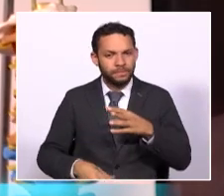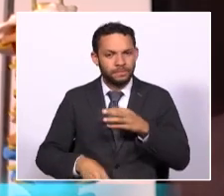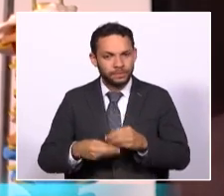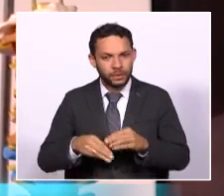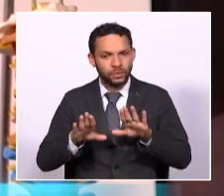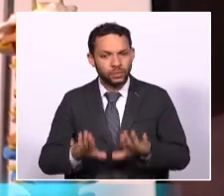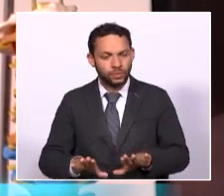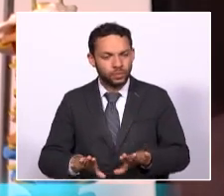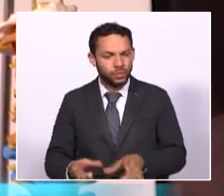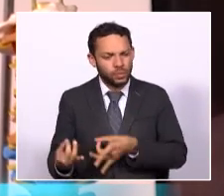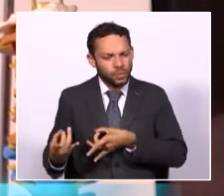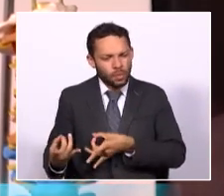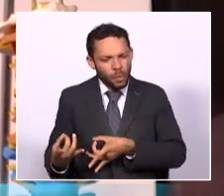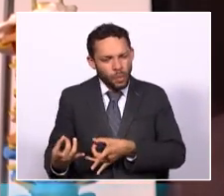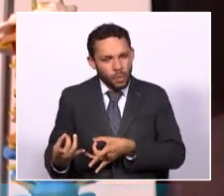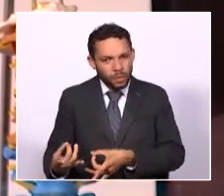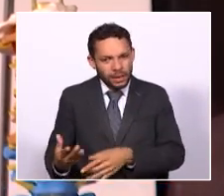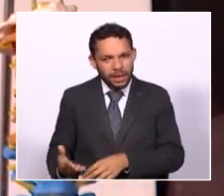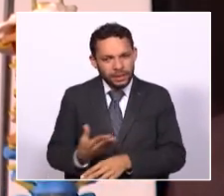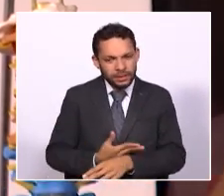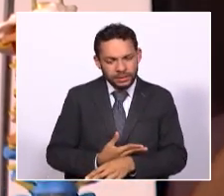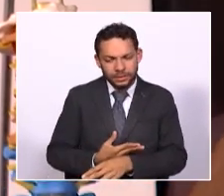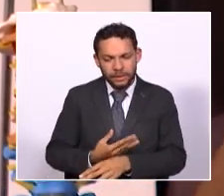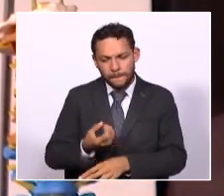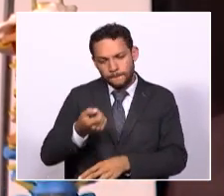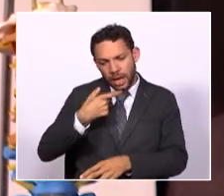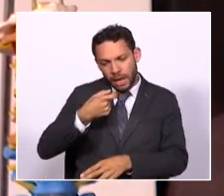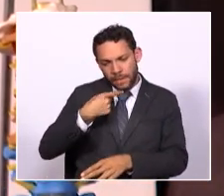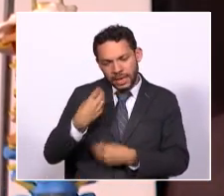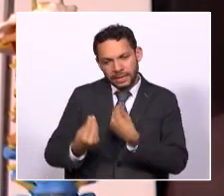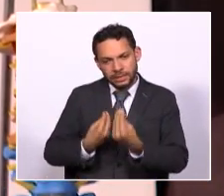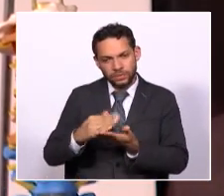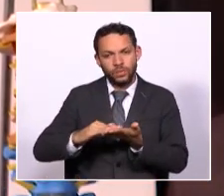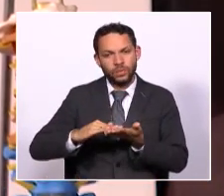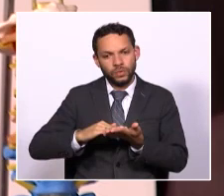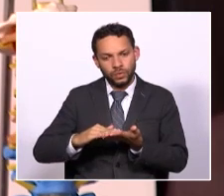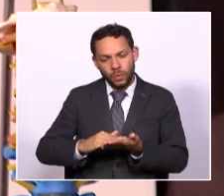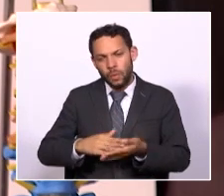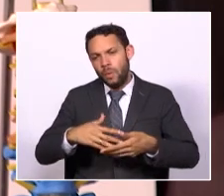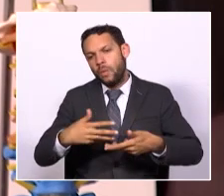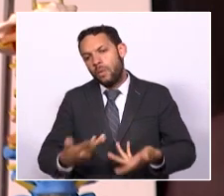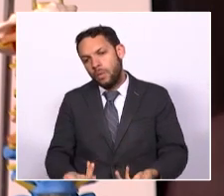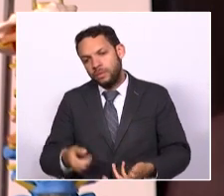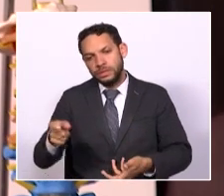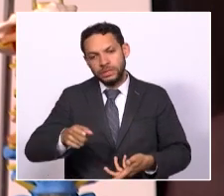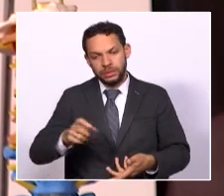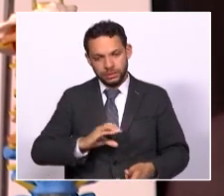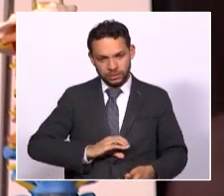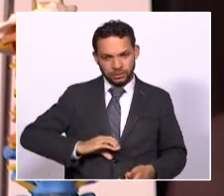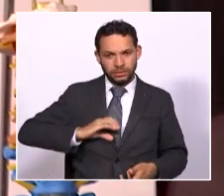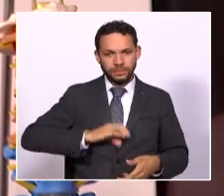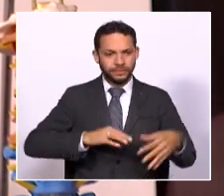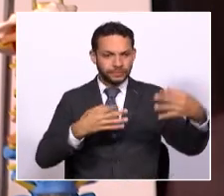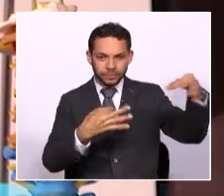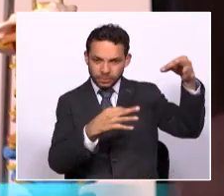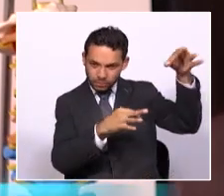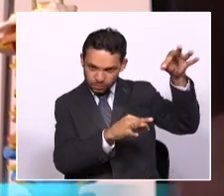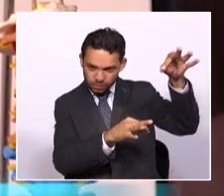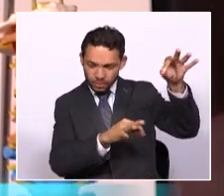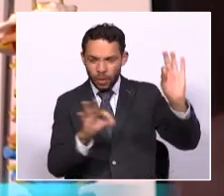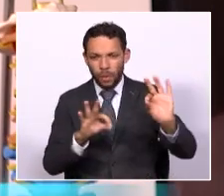lo que ustedes pueden ver antes de decir, me voy a tomar una pastica. Necesitaré una radiografía, una